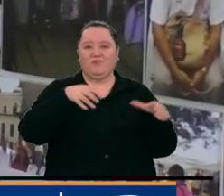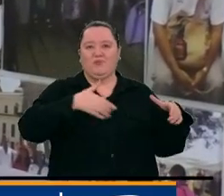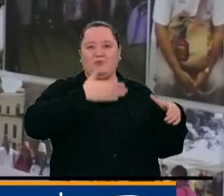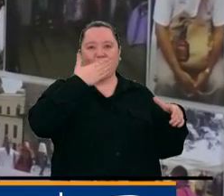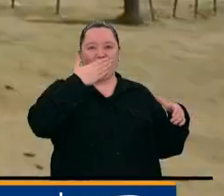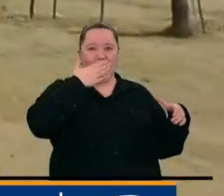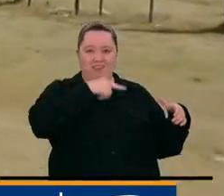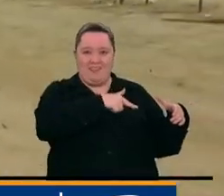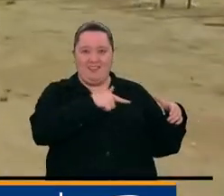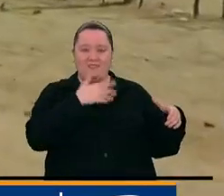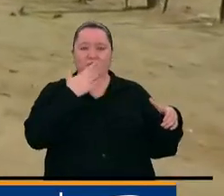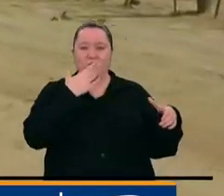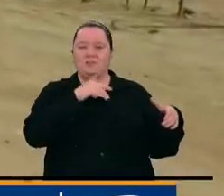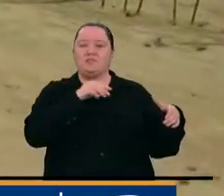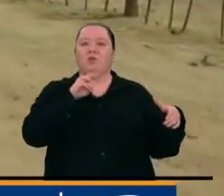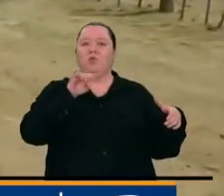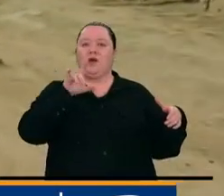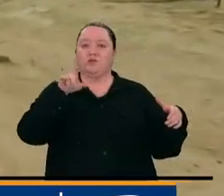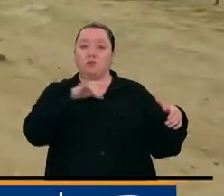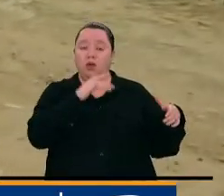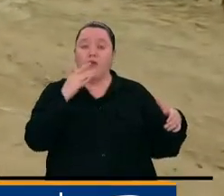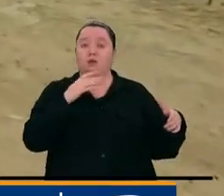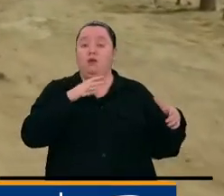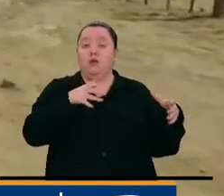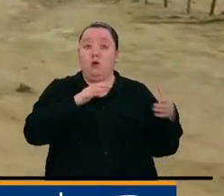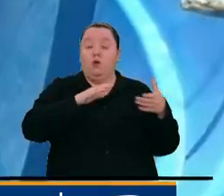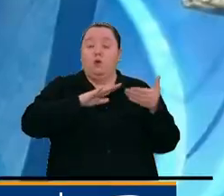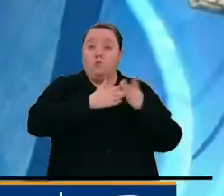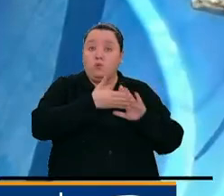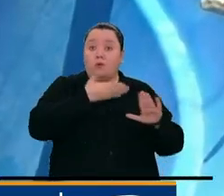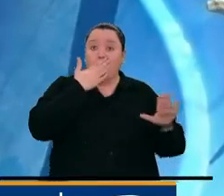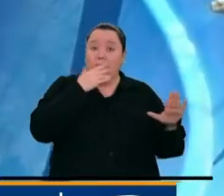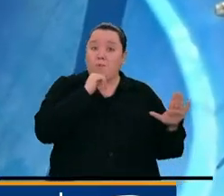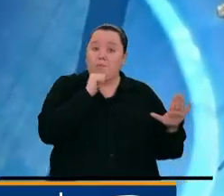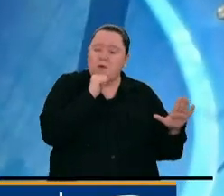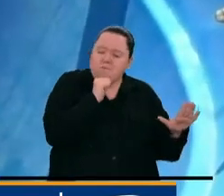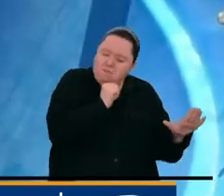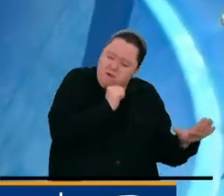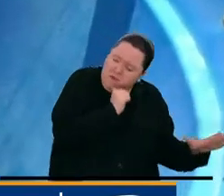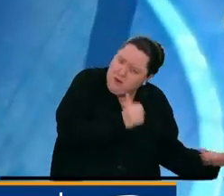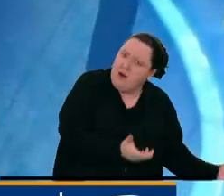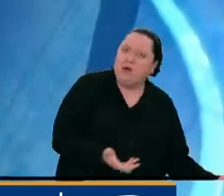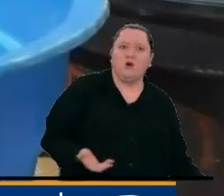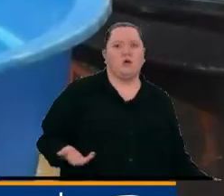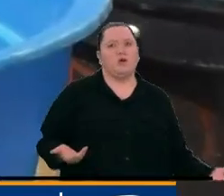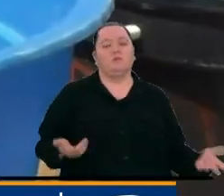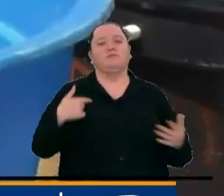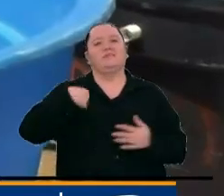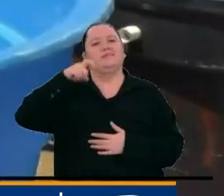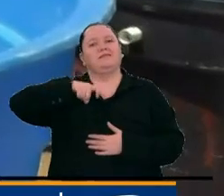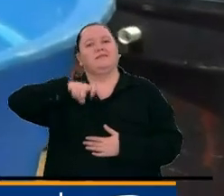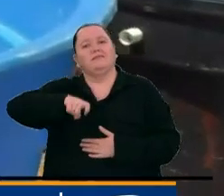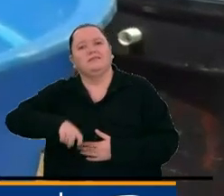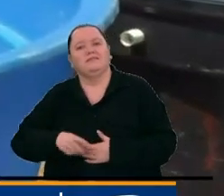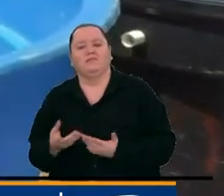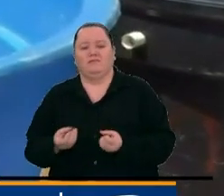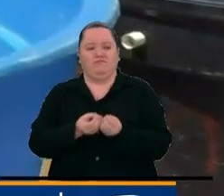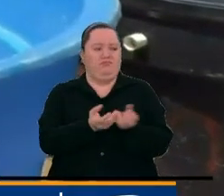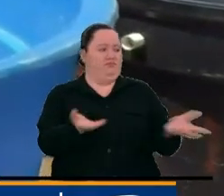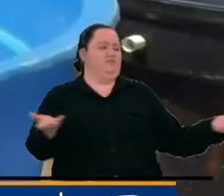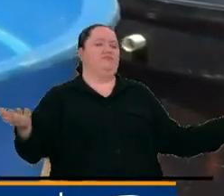que la situación de esta etnia se agrava cada día más. Estamos padeciendo múltiples necesidades en todos los